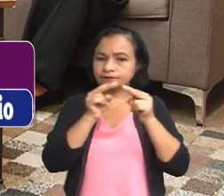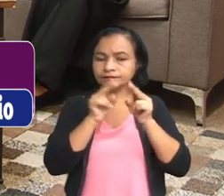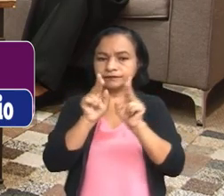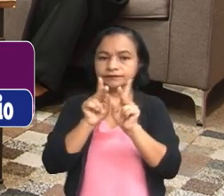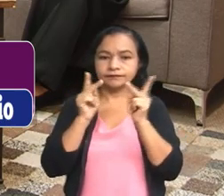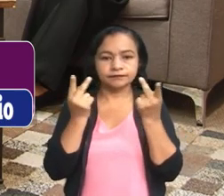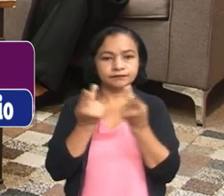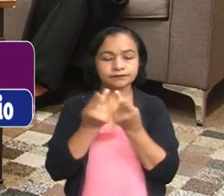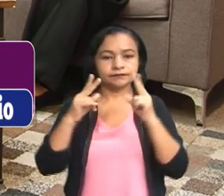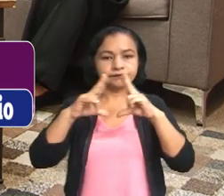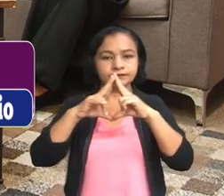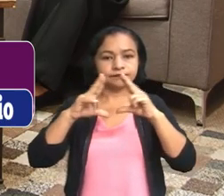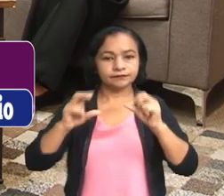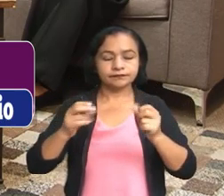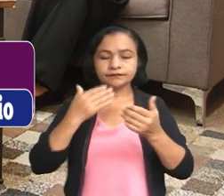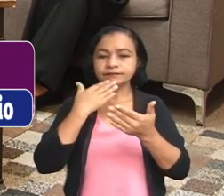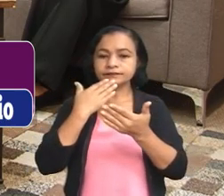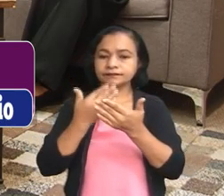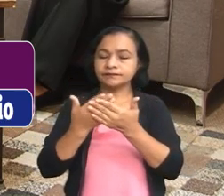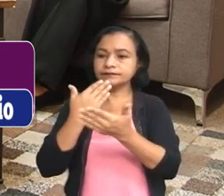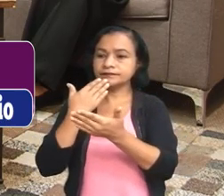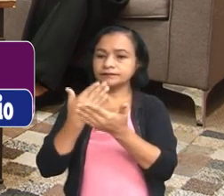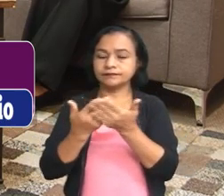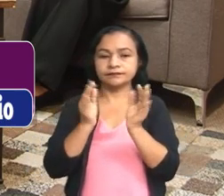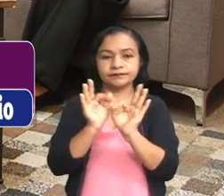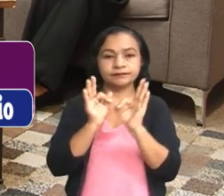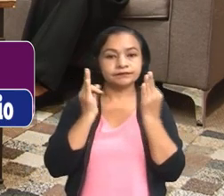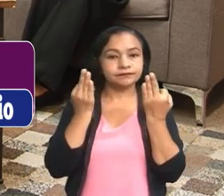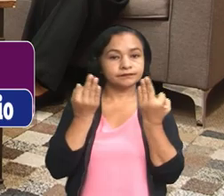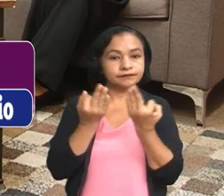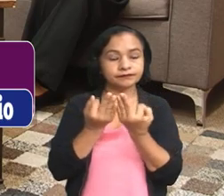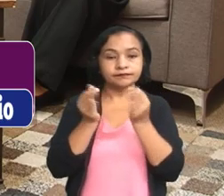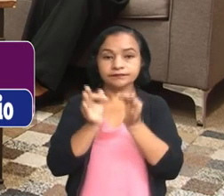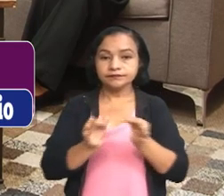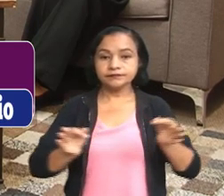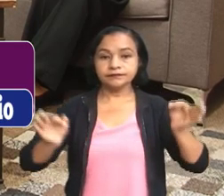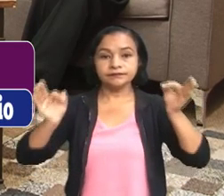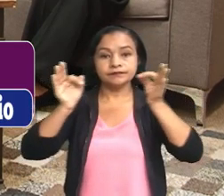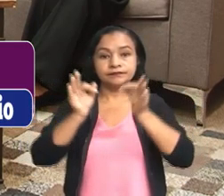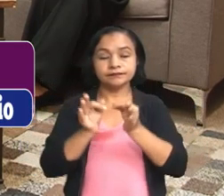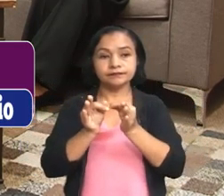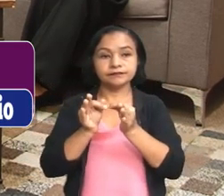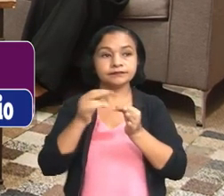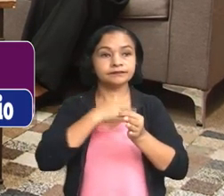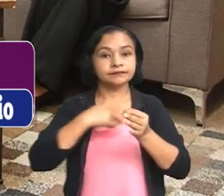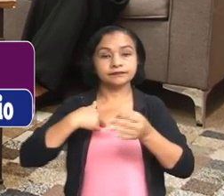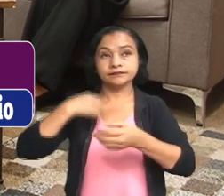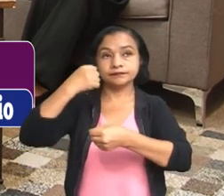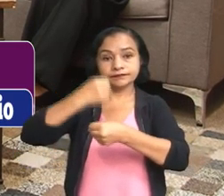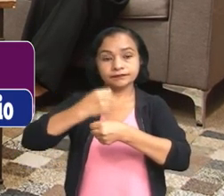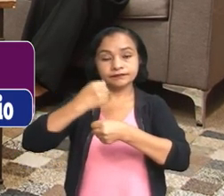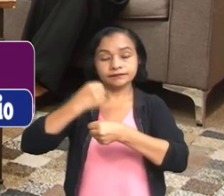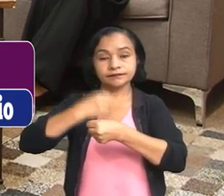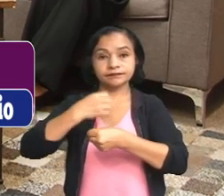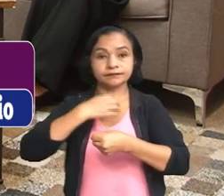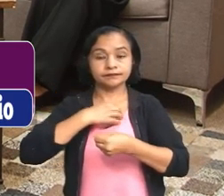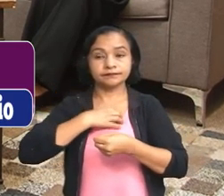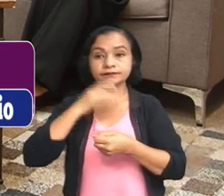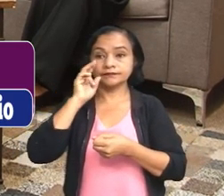pueblo nicaragüense agradece y las familias nicaragüenses principalmente como centro y órgano de trabajo, pues